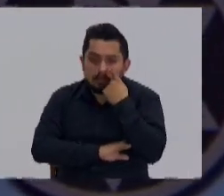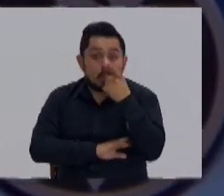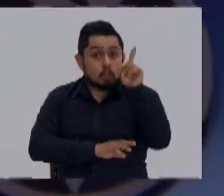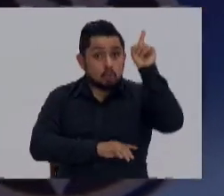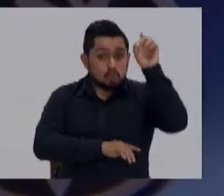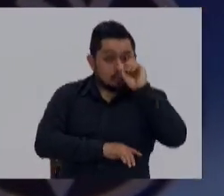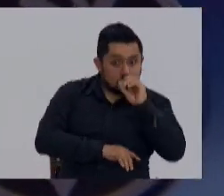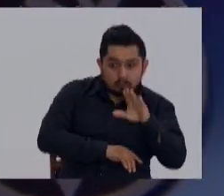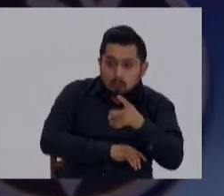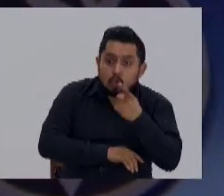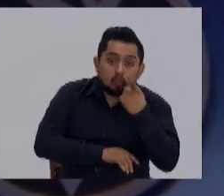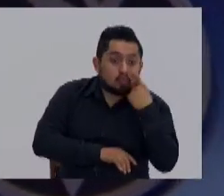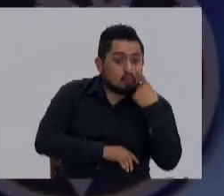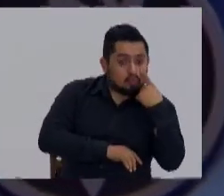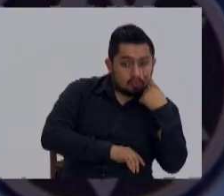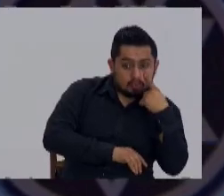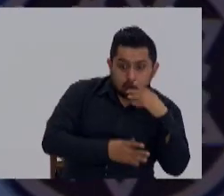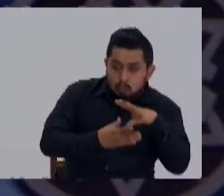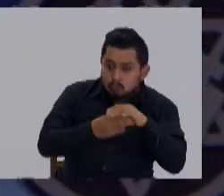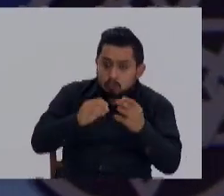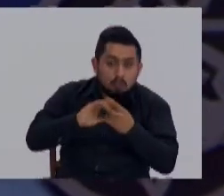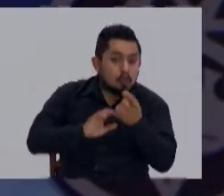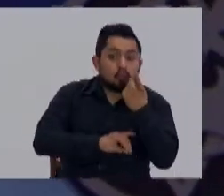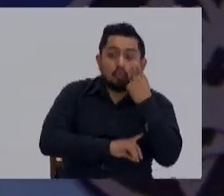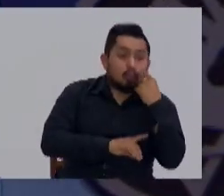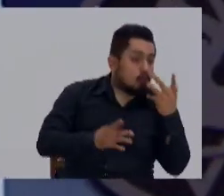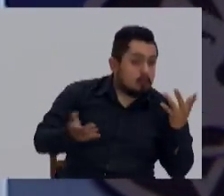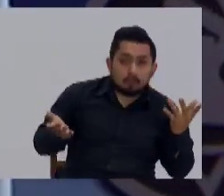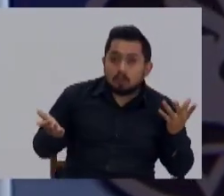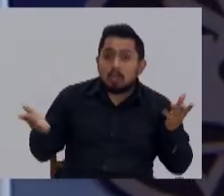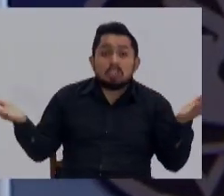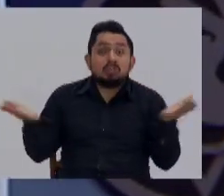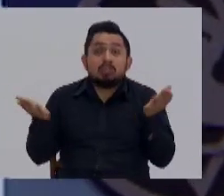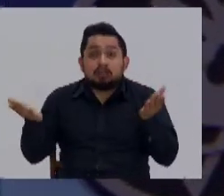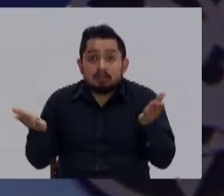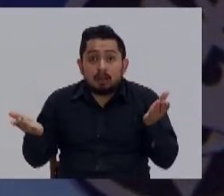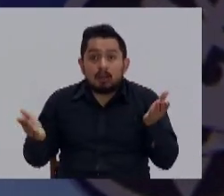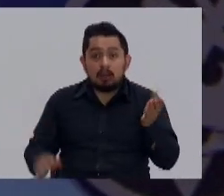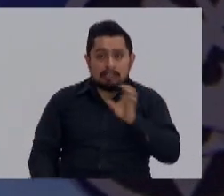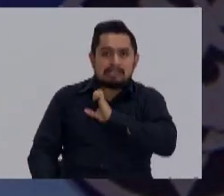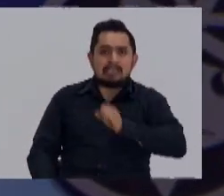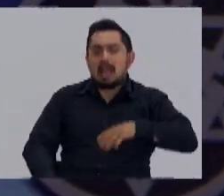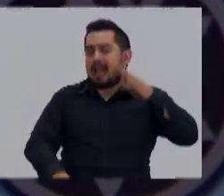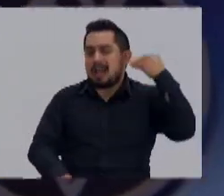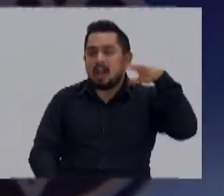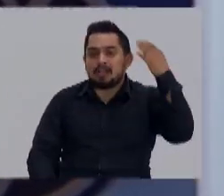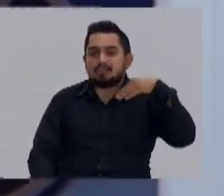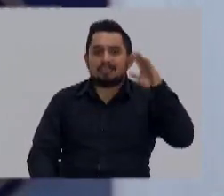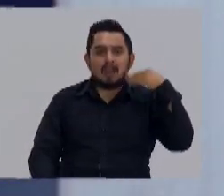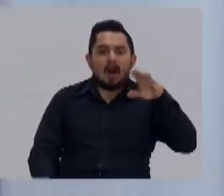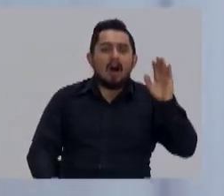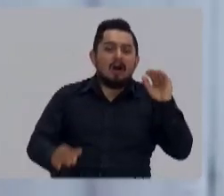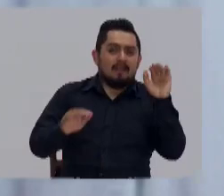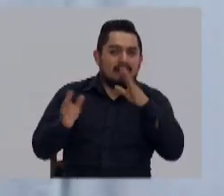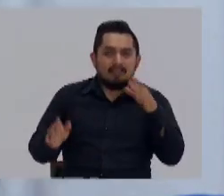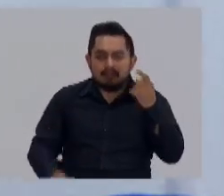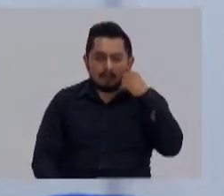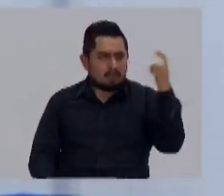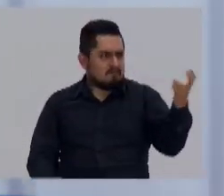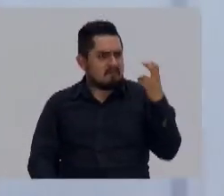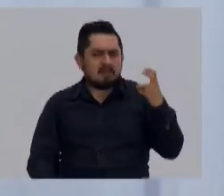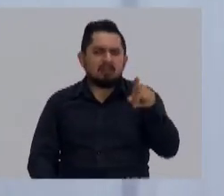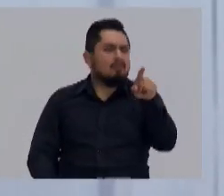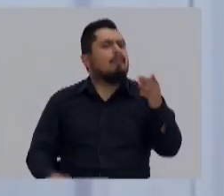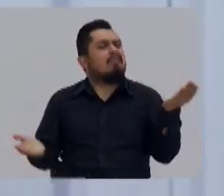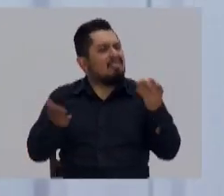Porque ya no te veo en la creación. ¿Qué te hiciste? Como decimos aquí en El Salvador, ¿verdad? O cuando no nos ha visto, ¿y qué